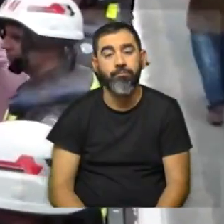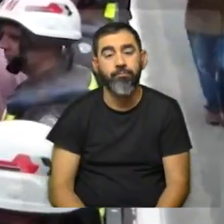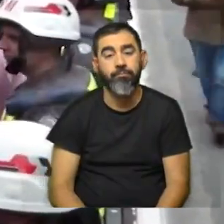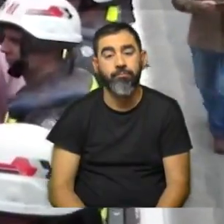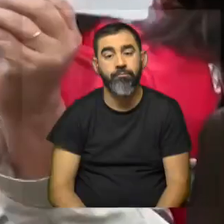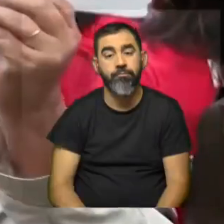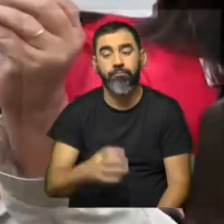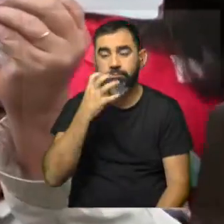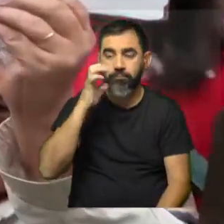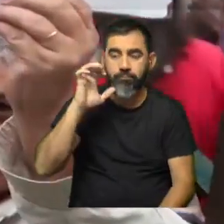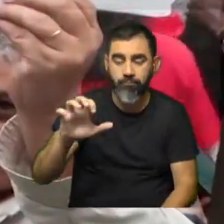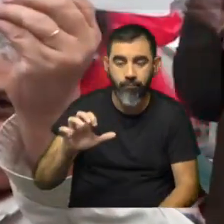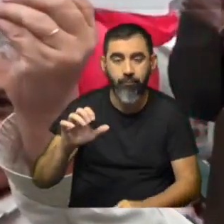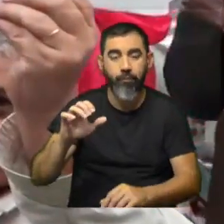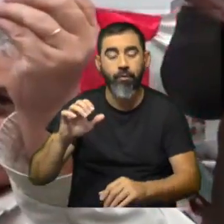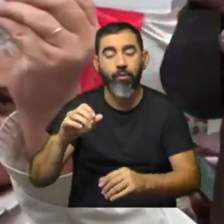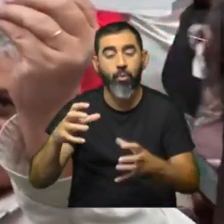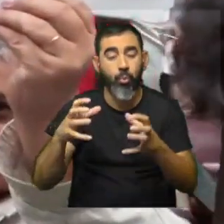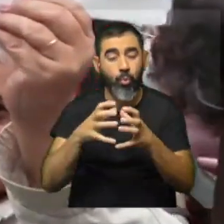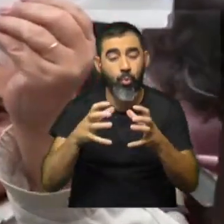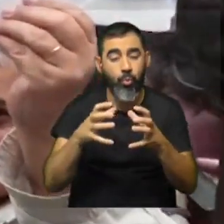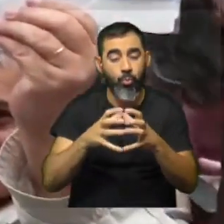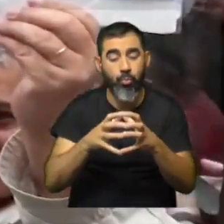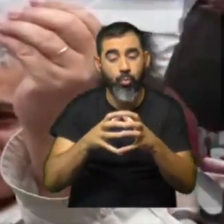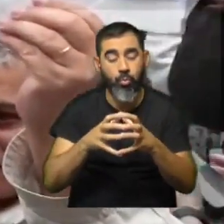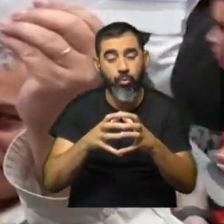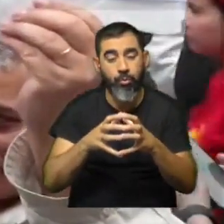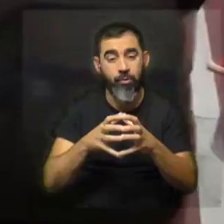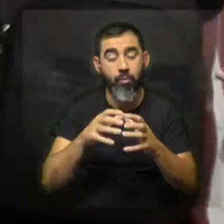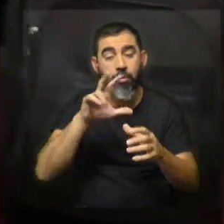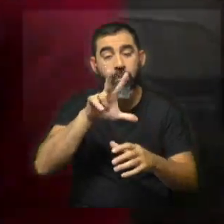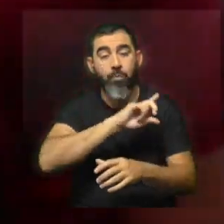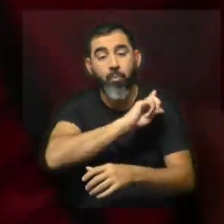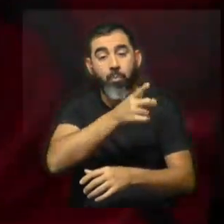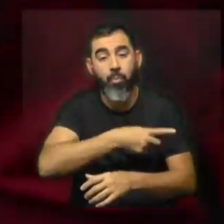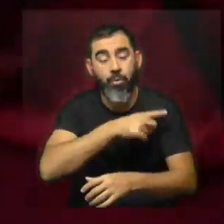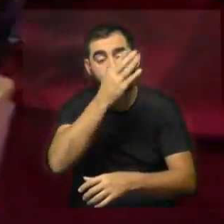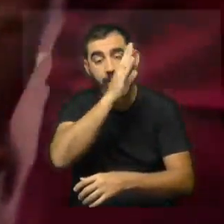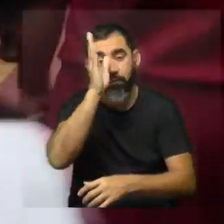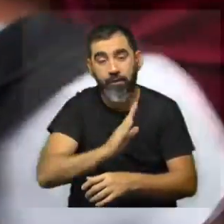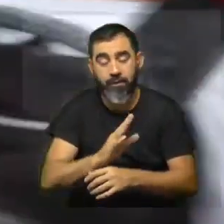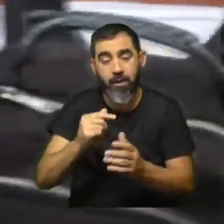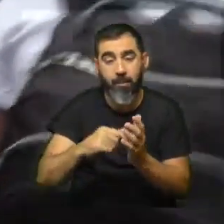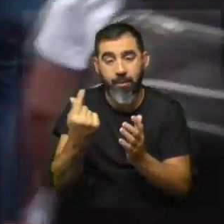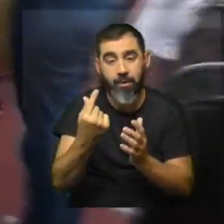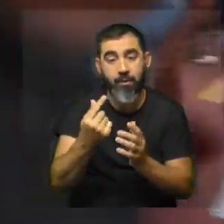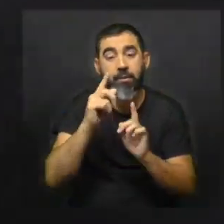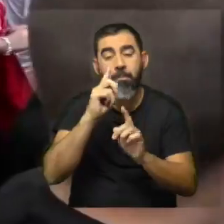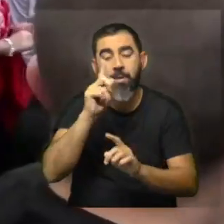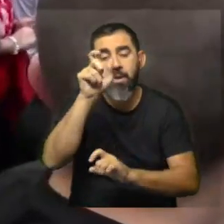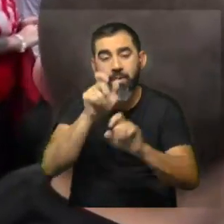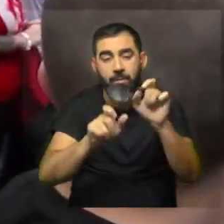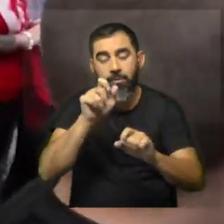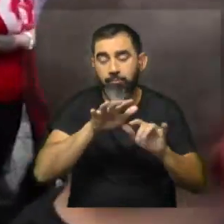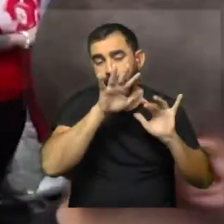Repudiando los ataques perpetrados por bolsonaristas radicales a las sedes de los tres poderes de Brasil en la capital del país, miles de personas se